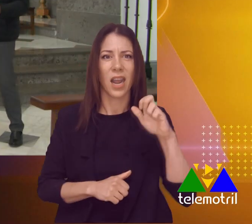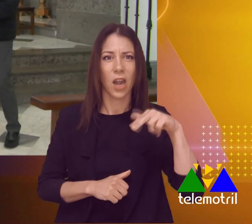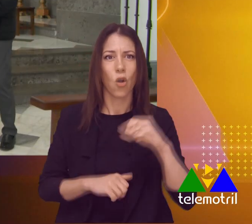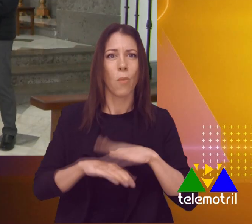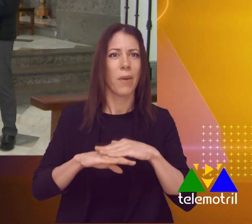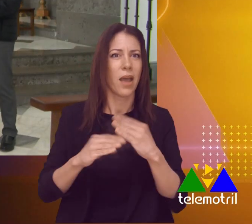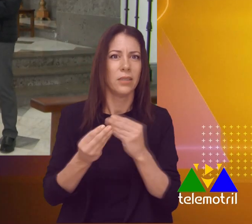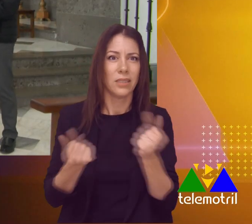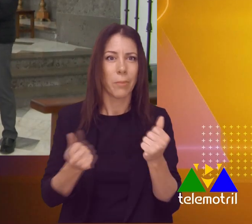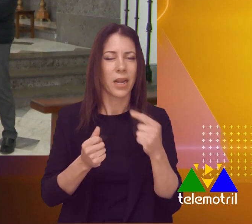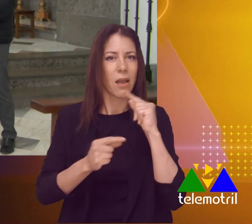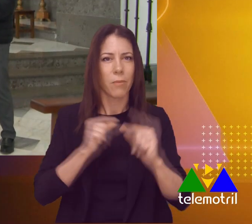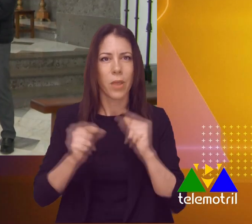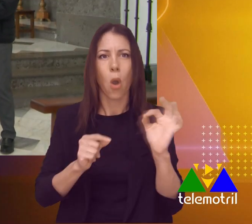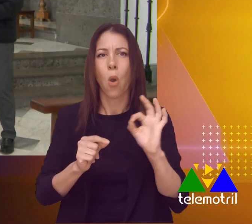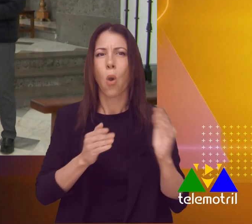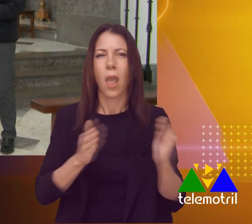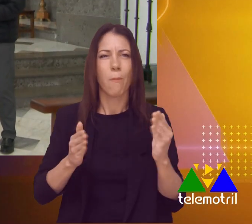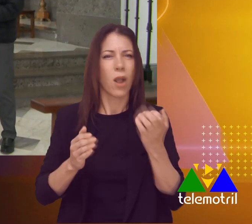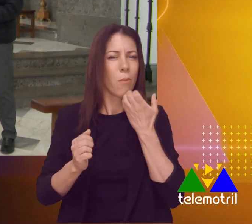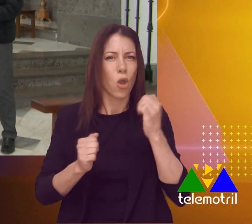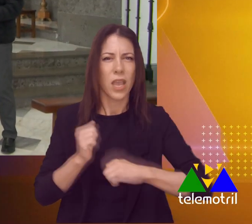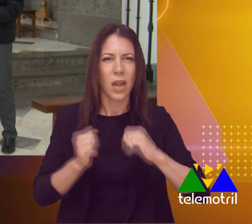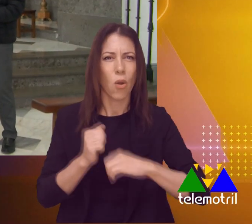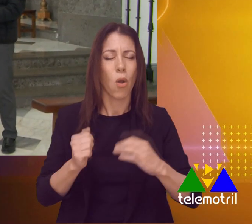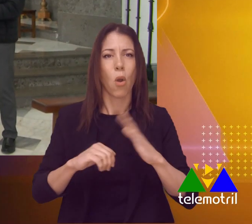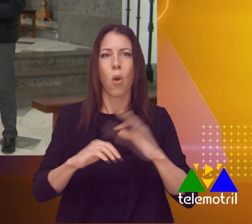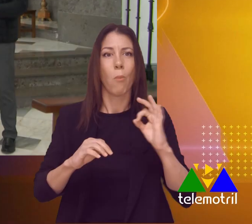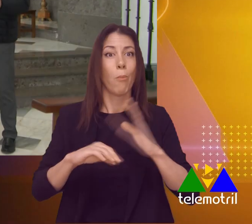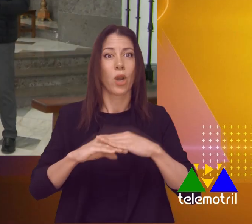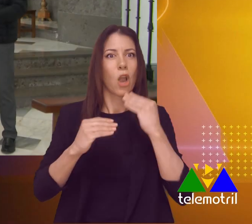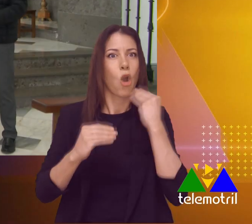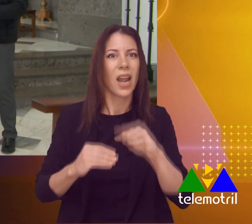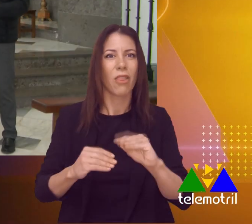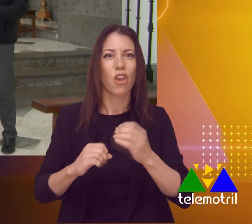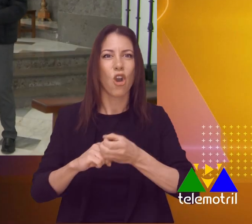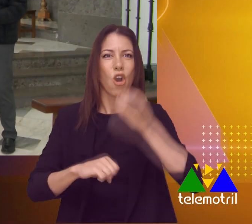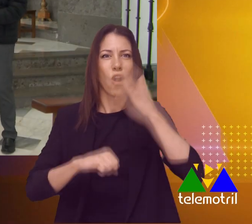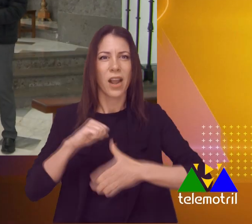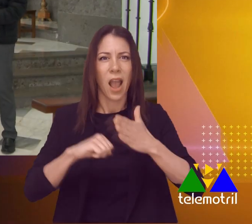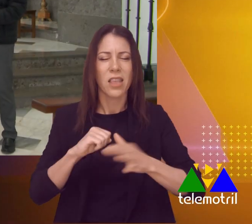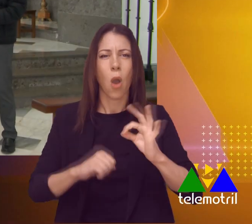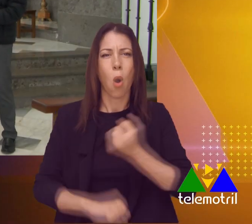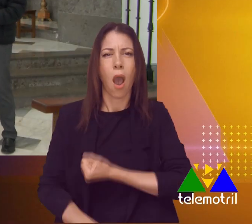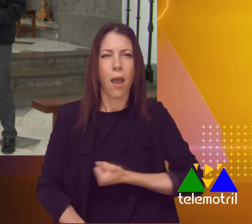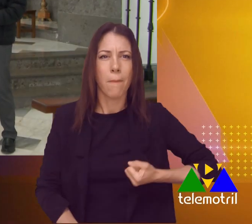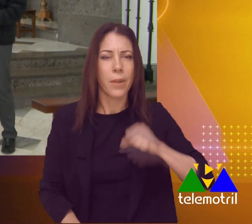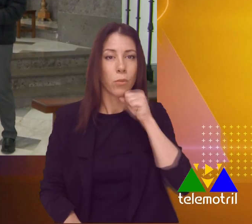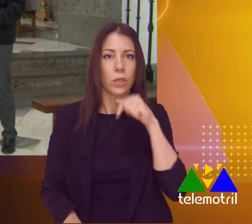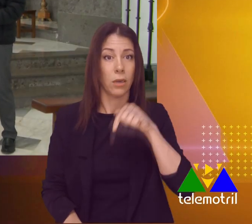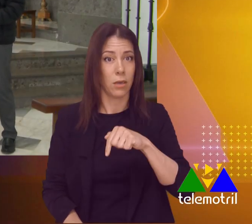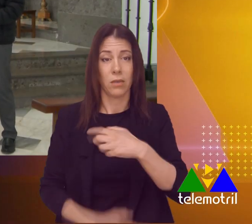podemos hablar de épocas de hielo donde se podía helar la caña y era la ruina de Motril, el hambre para Motril. Aquí estaba la Virgen de la